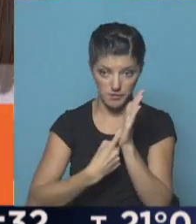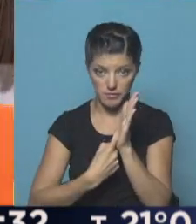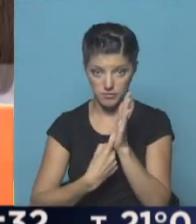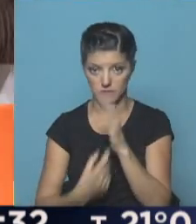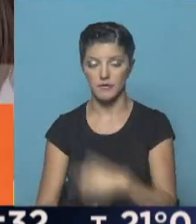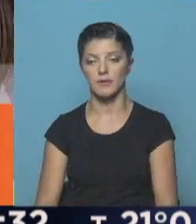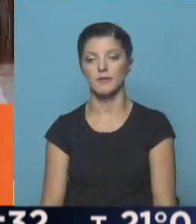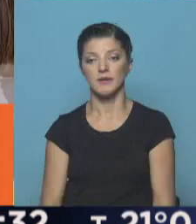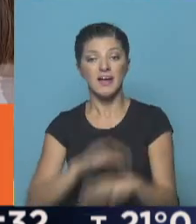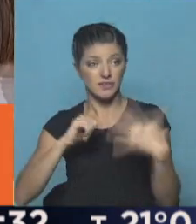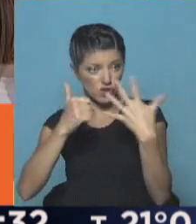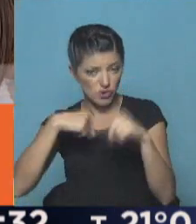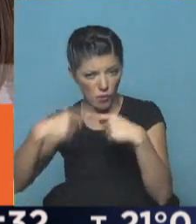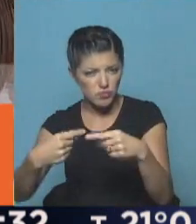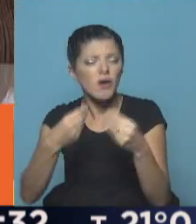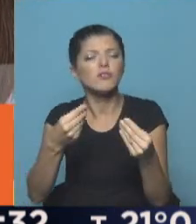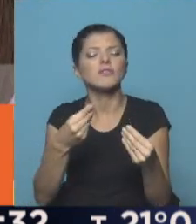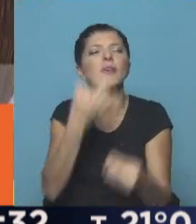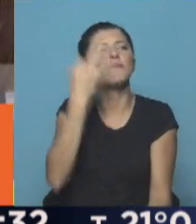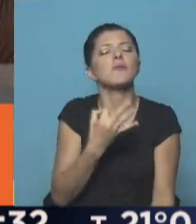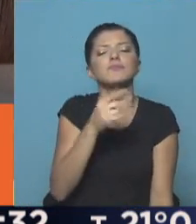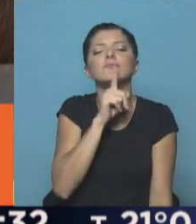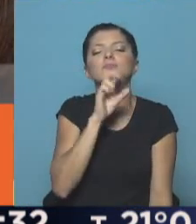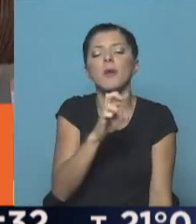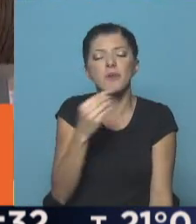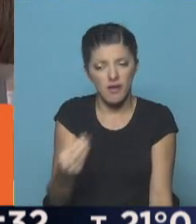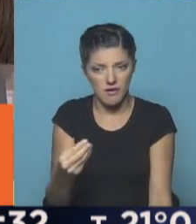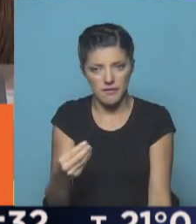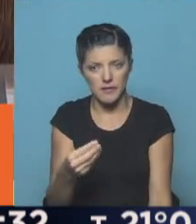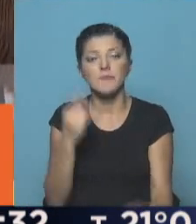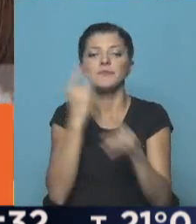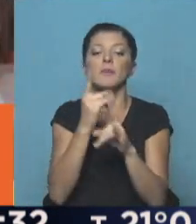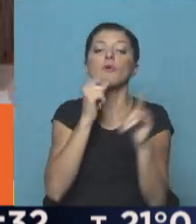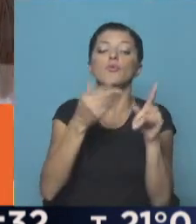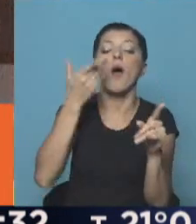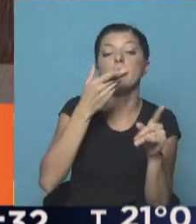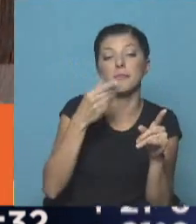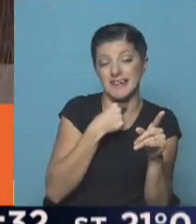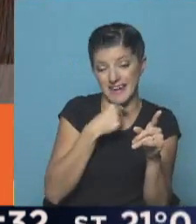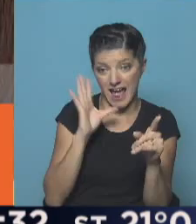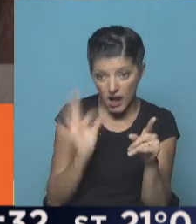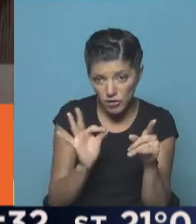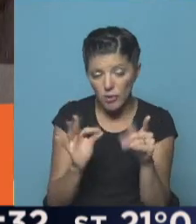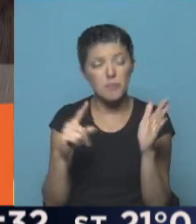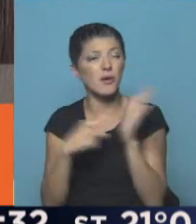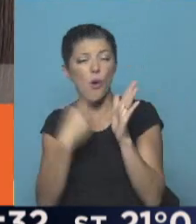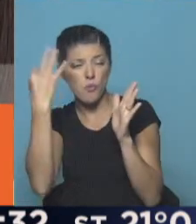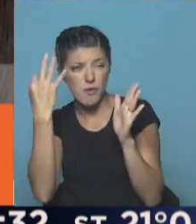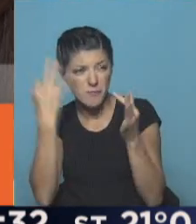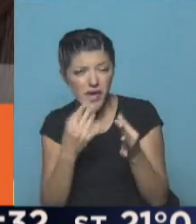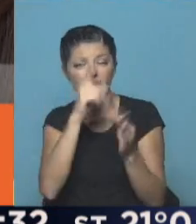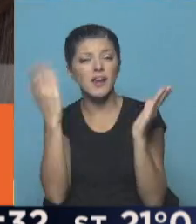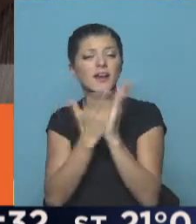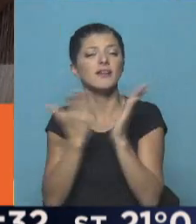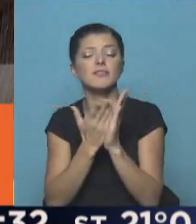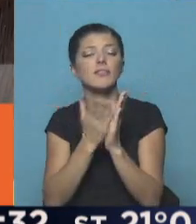Caribe. ¿Qué ha querido hacer Trump? Si es que ha querido hacer algo, uno siempre quiere hacer algo, pero ¿qué es lo que queda? ¿Cuál es el análisis de